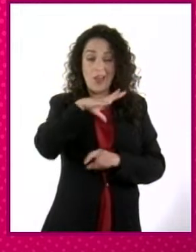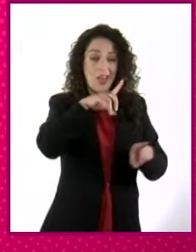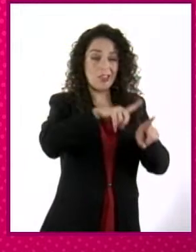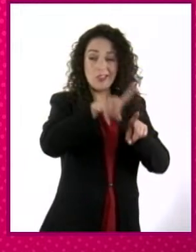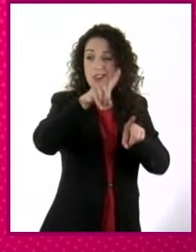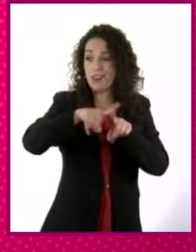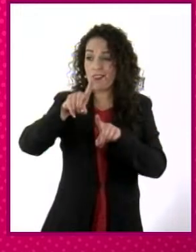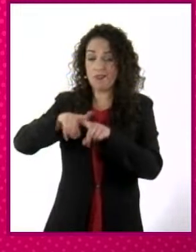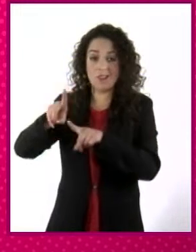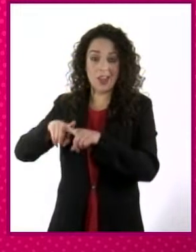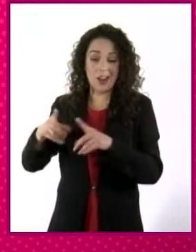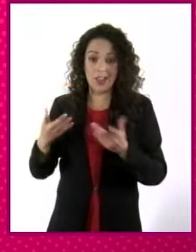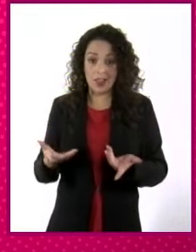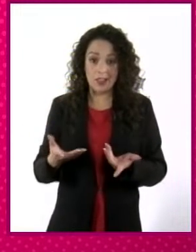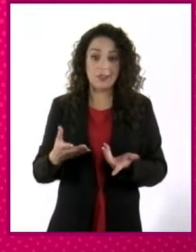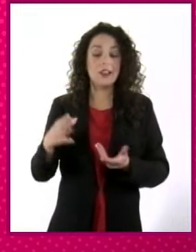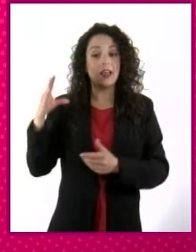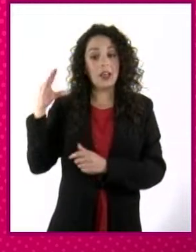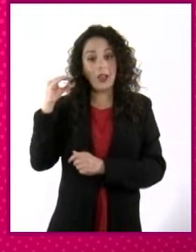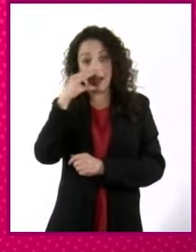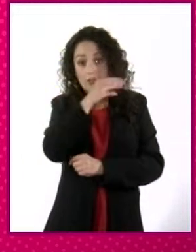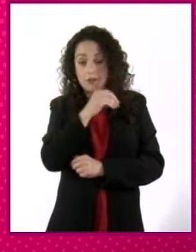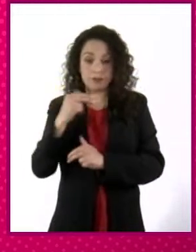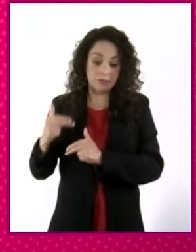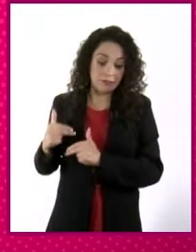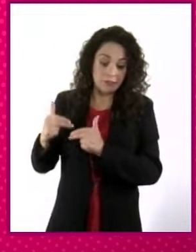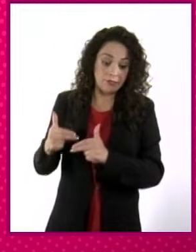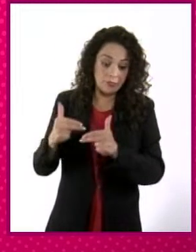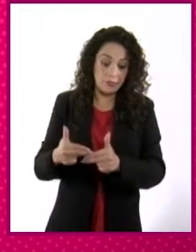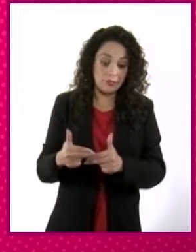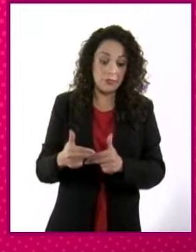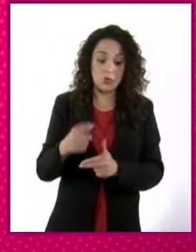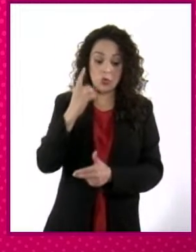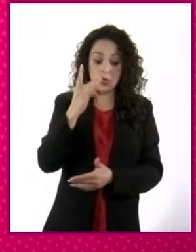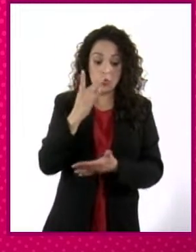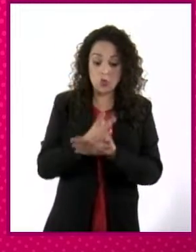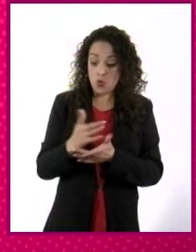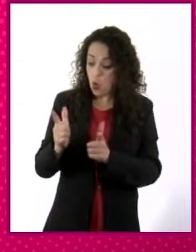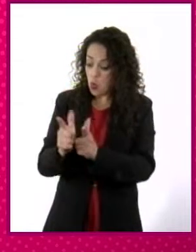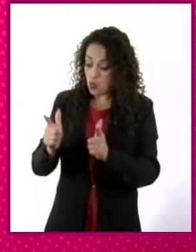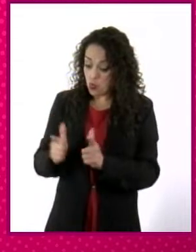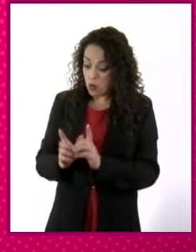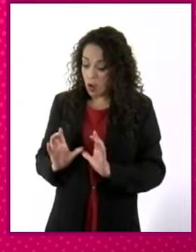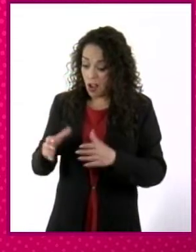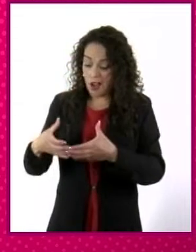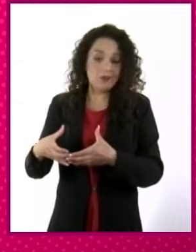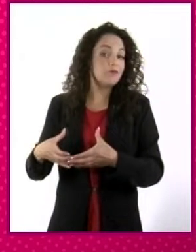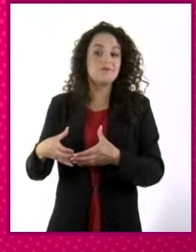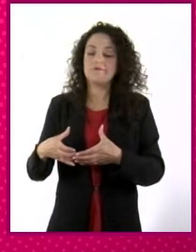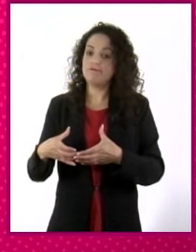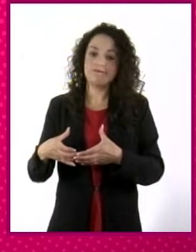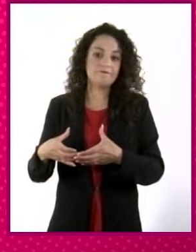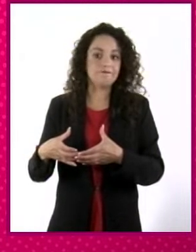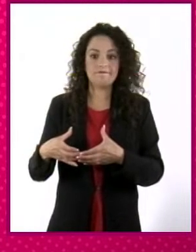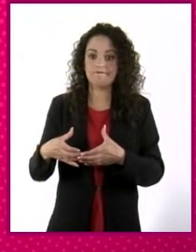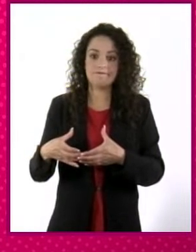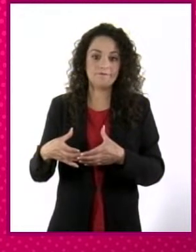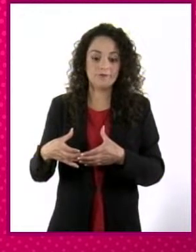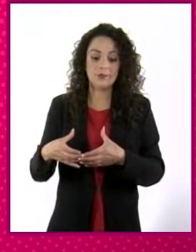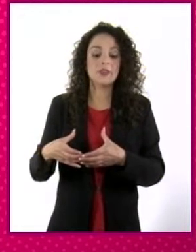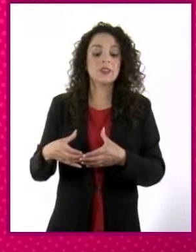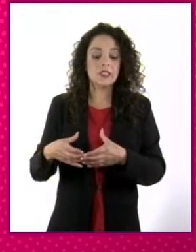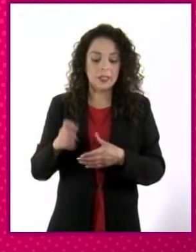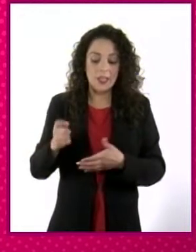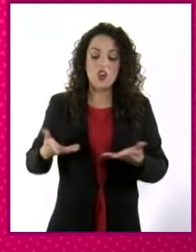experiencias. Los africanos y afrodescendientes no fueron un grupo homogéneo, sino un grupo heterogéneo en